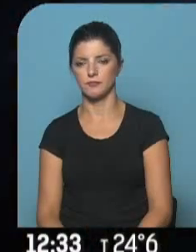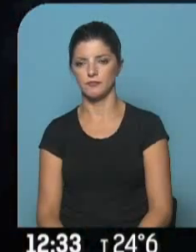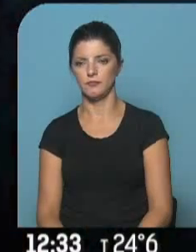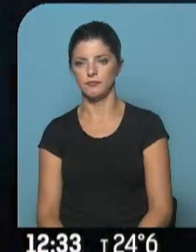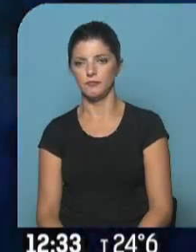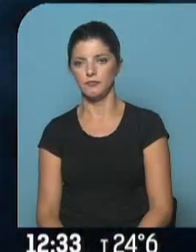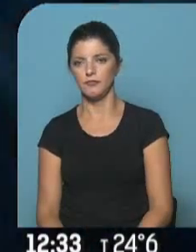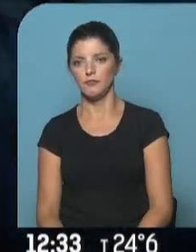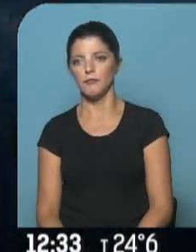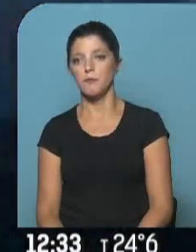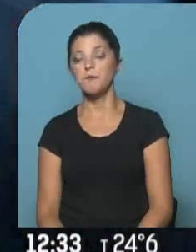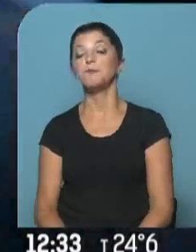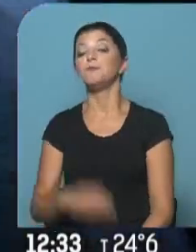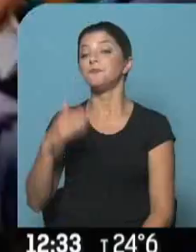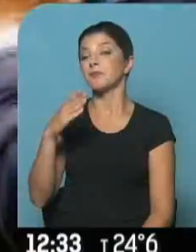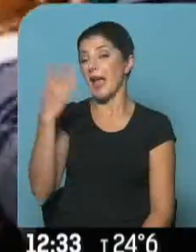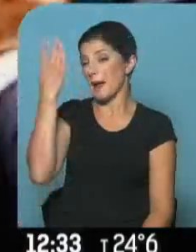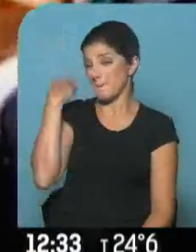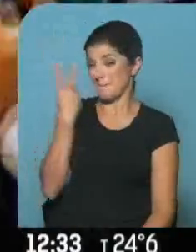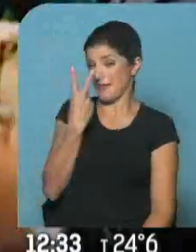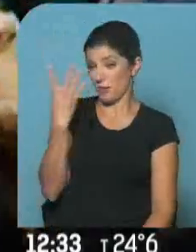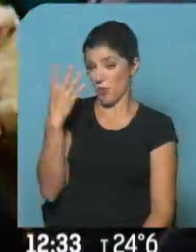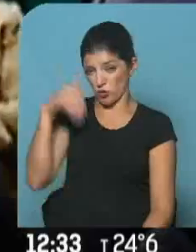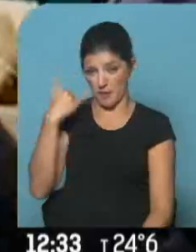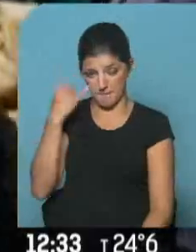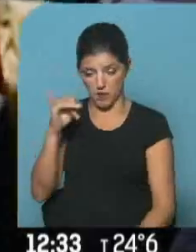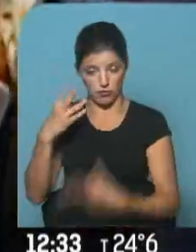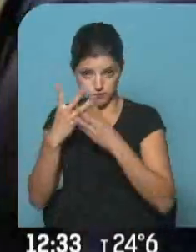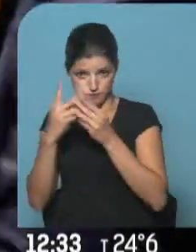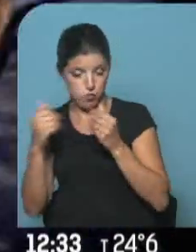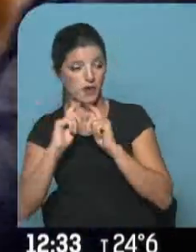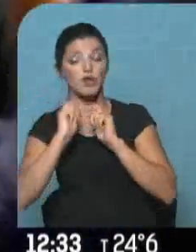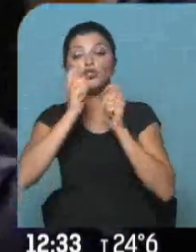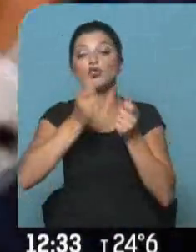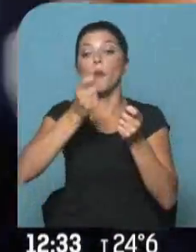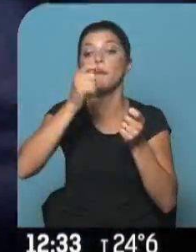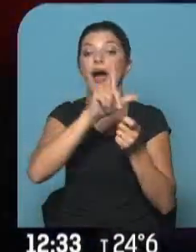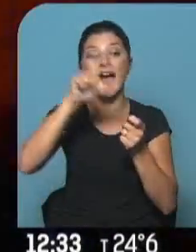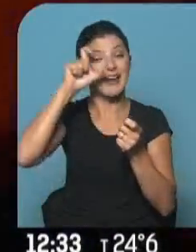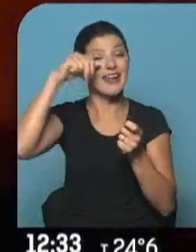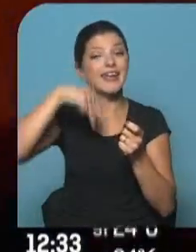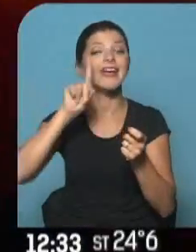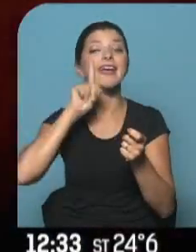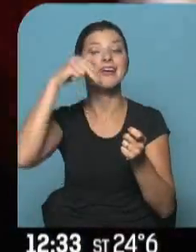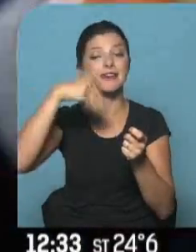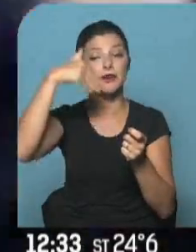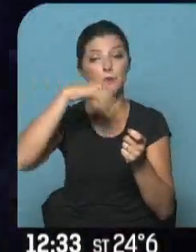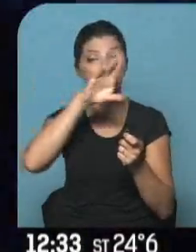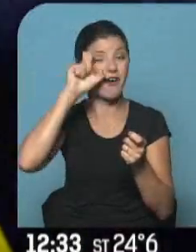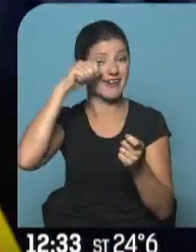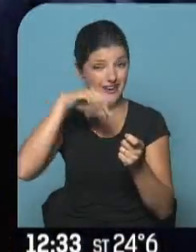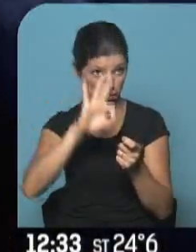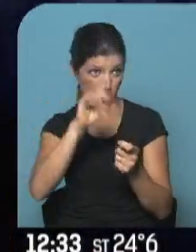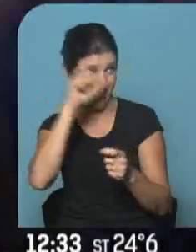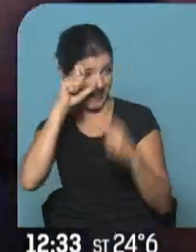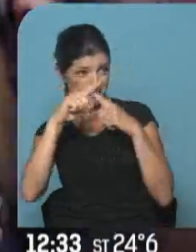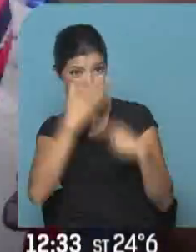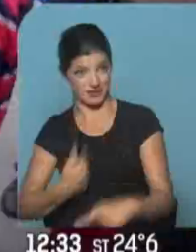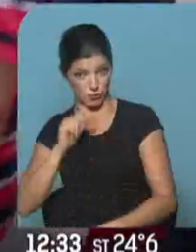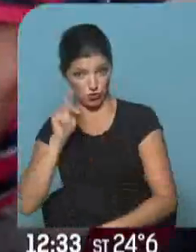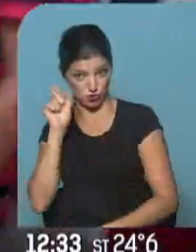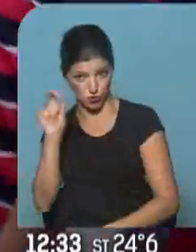Luego de haber dejado el poder el pasado 24 de mayo en manos de Moreno, su otrora vicepresidente y hombre de confianza, Correa anticipó su